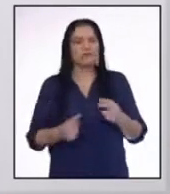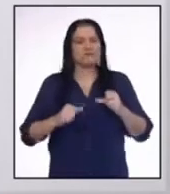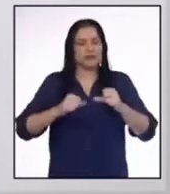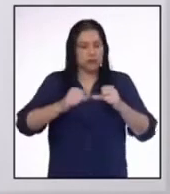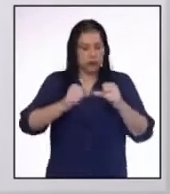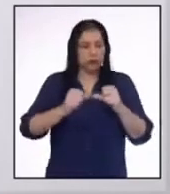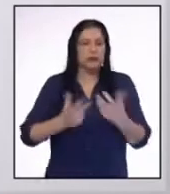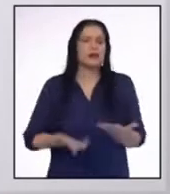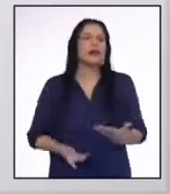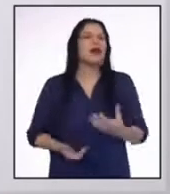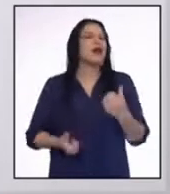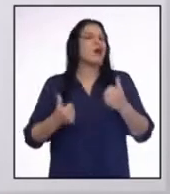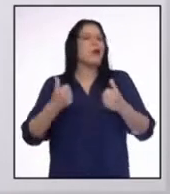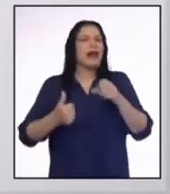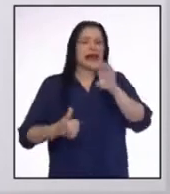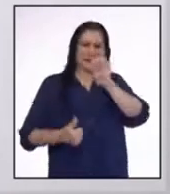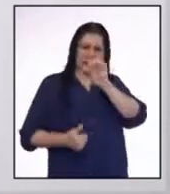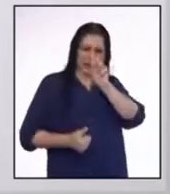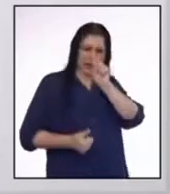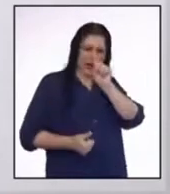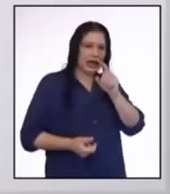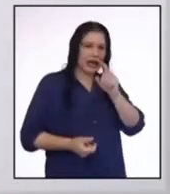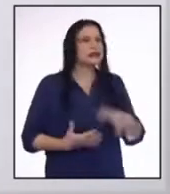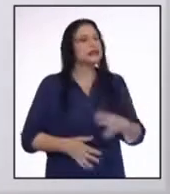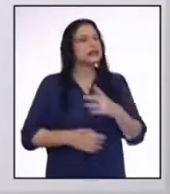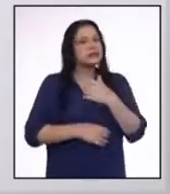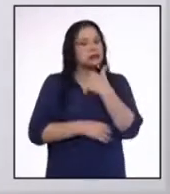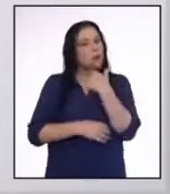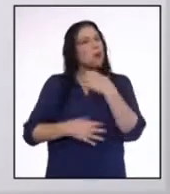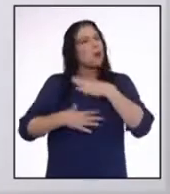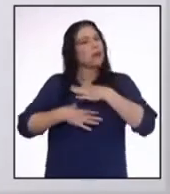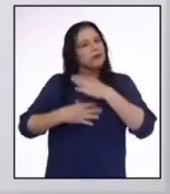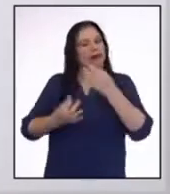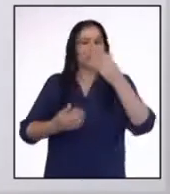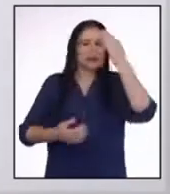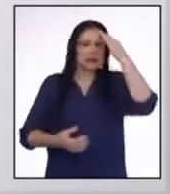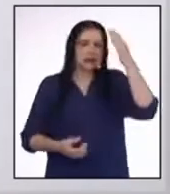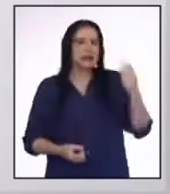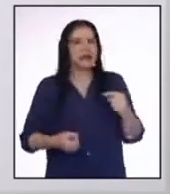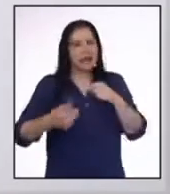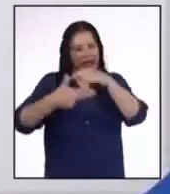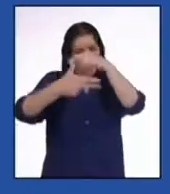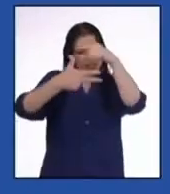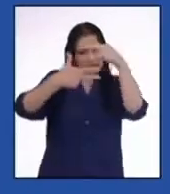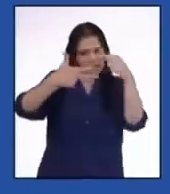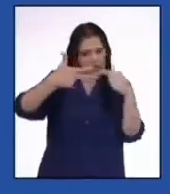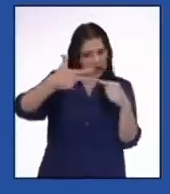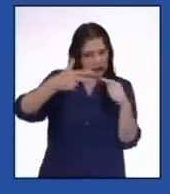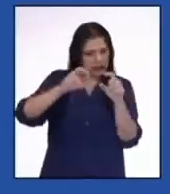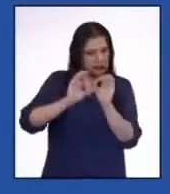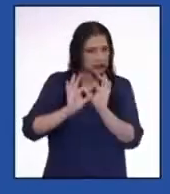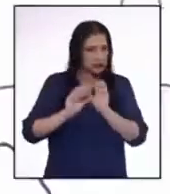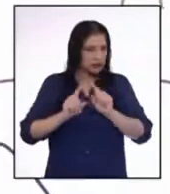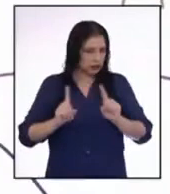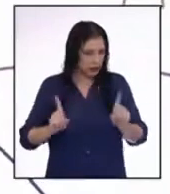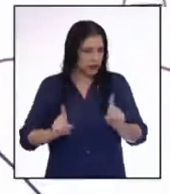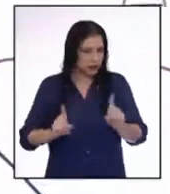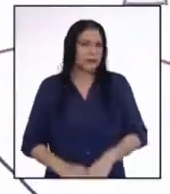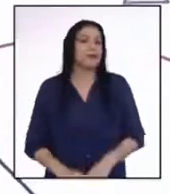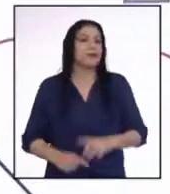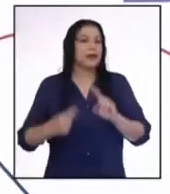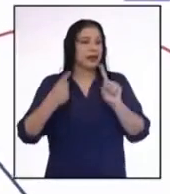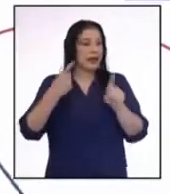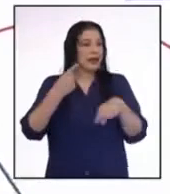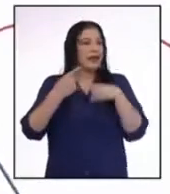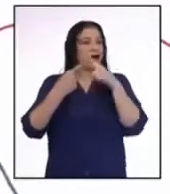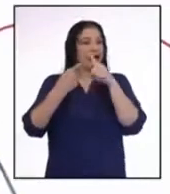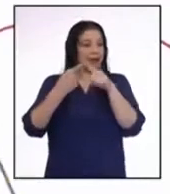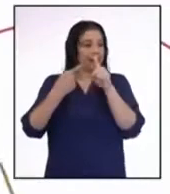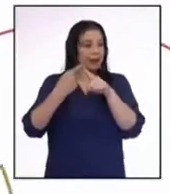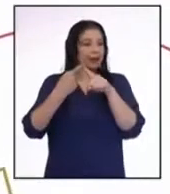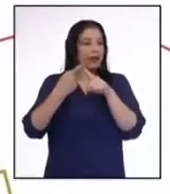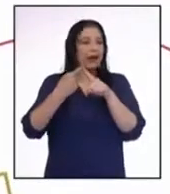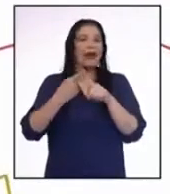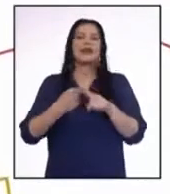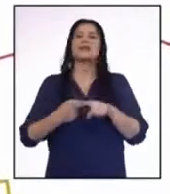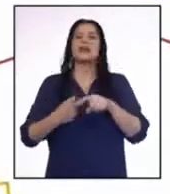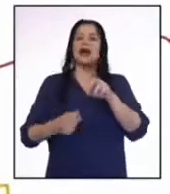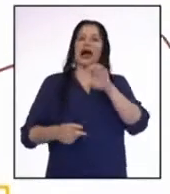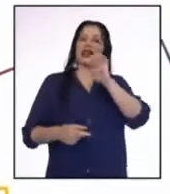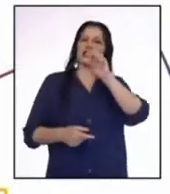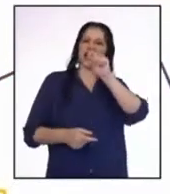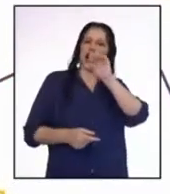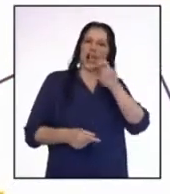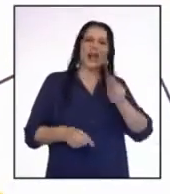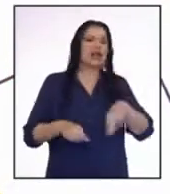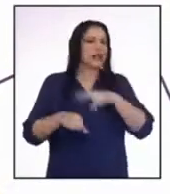Continuemos. Sobre las escalas es interesante saber que existen 3 tipos. La primera es la escala